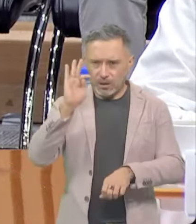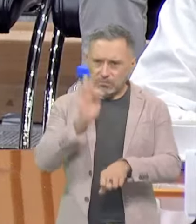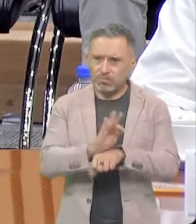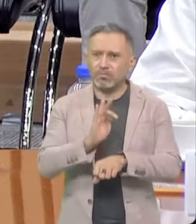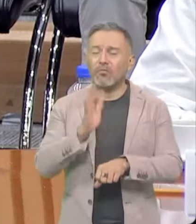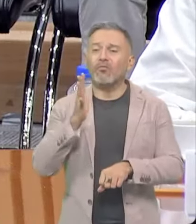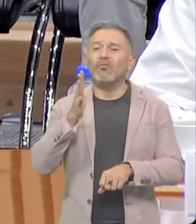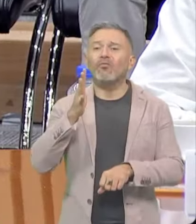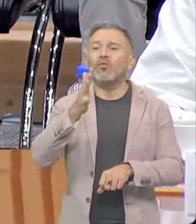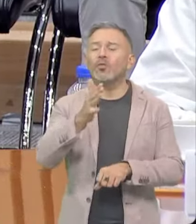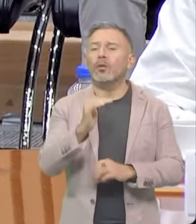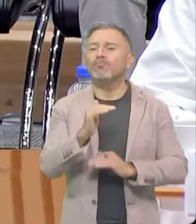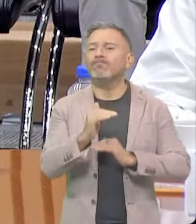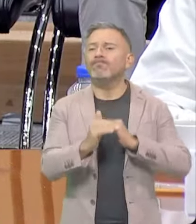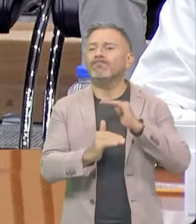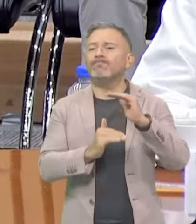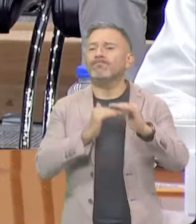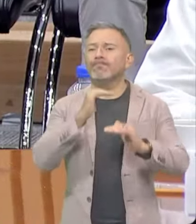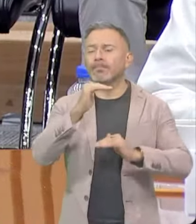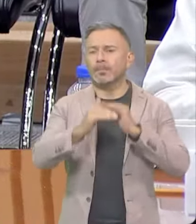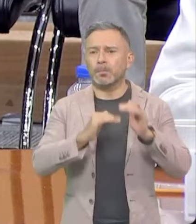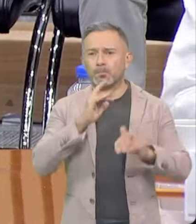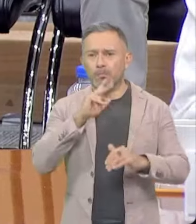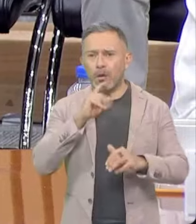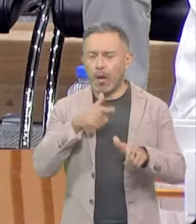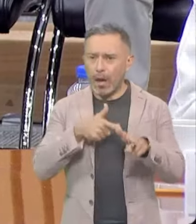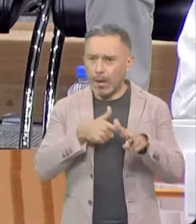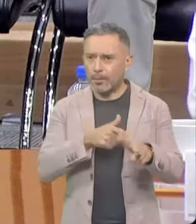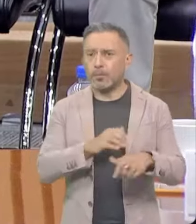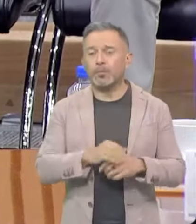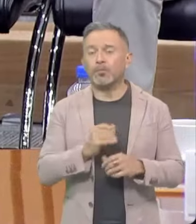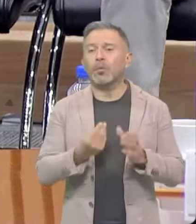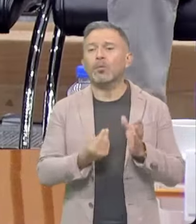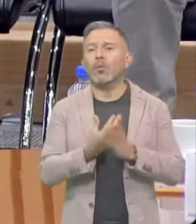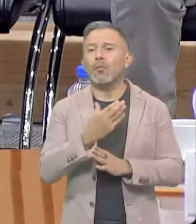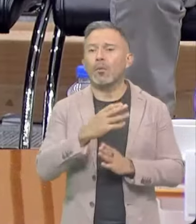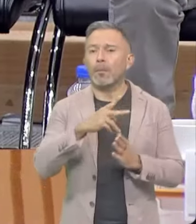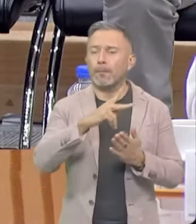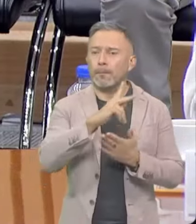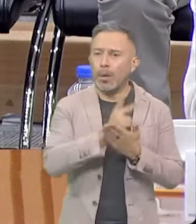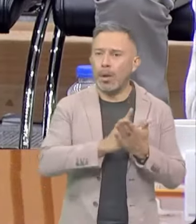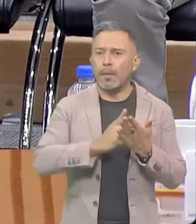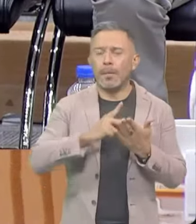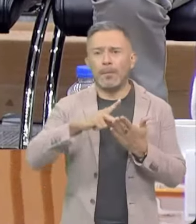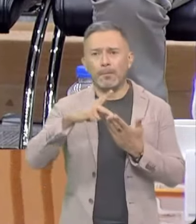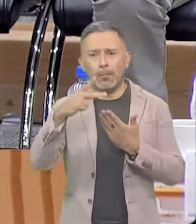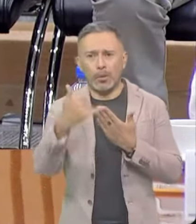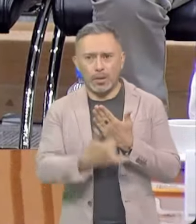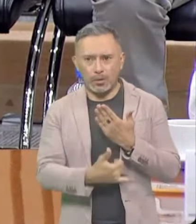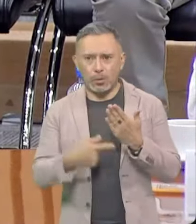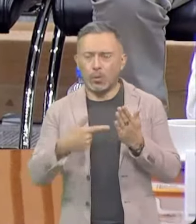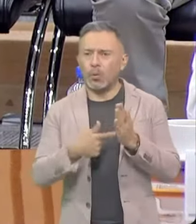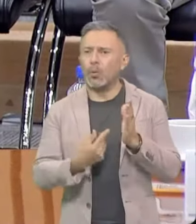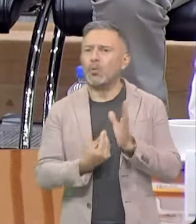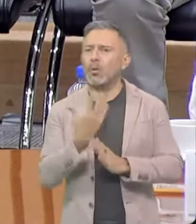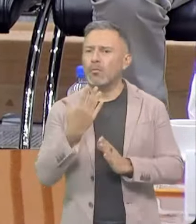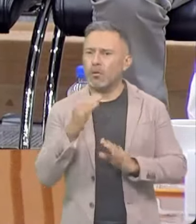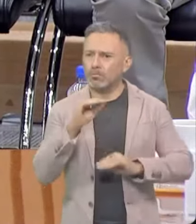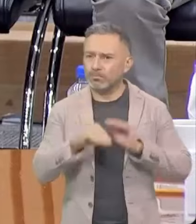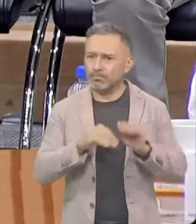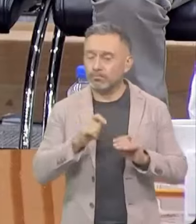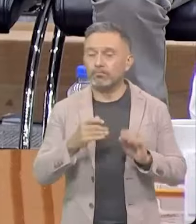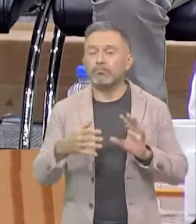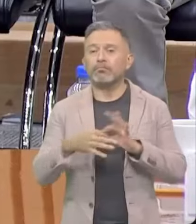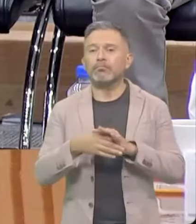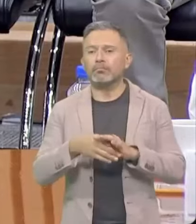nuevo avance para construir un nuevo programa y proyecto de nación acompañaremos sin